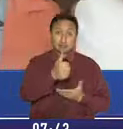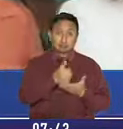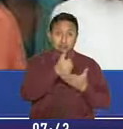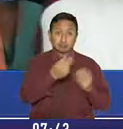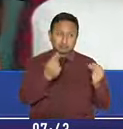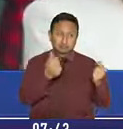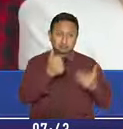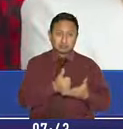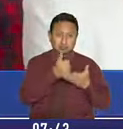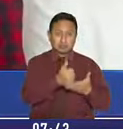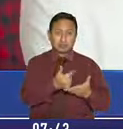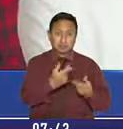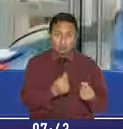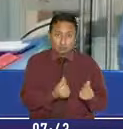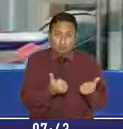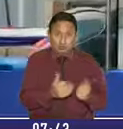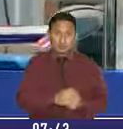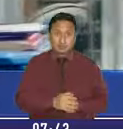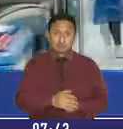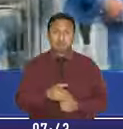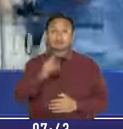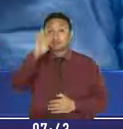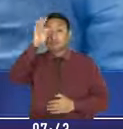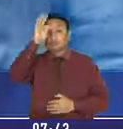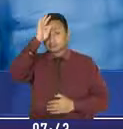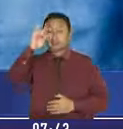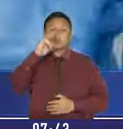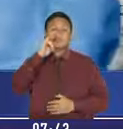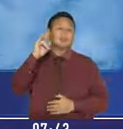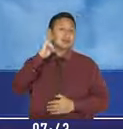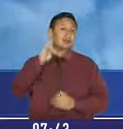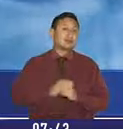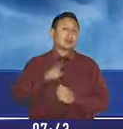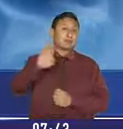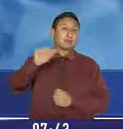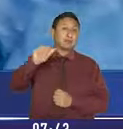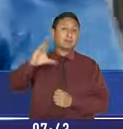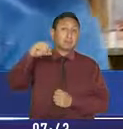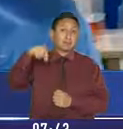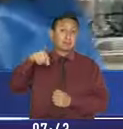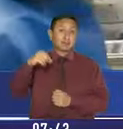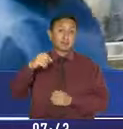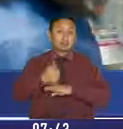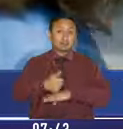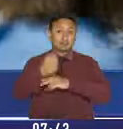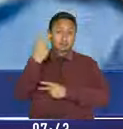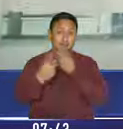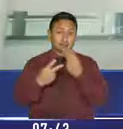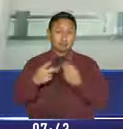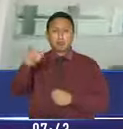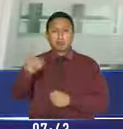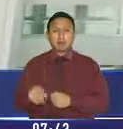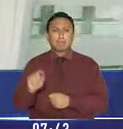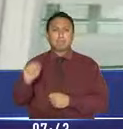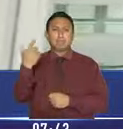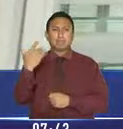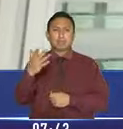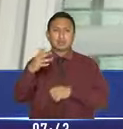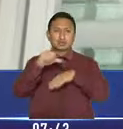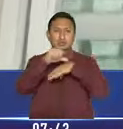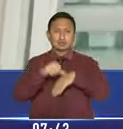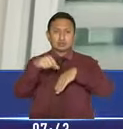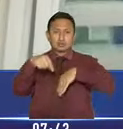el Hospital Baca Ortiz, la autoridad sanitaria visitó a la paciente beneficiaria de la primera cirugía de endoprótesis de fémur